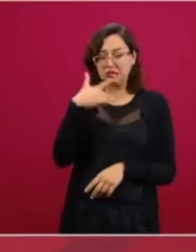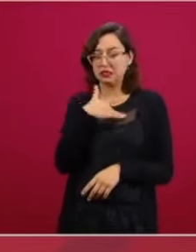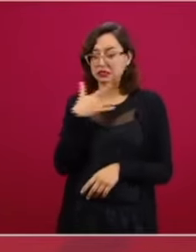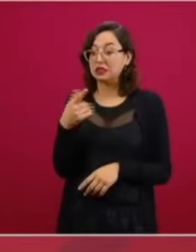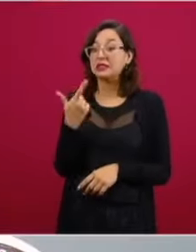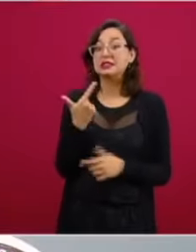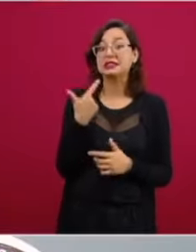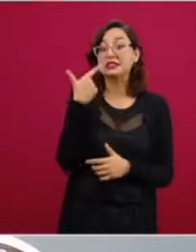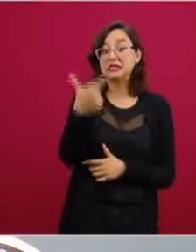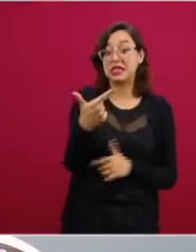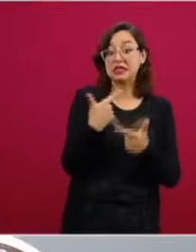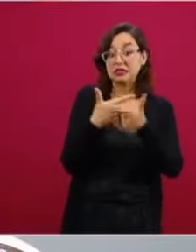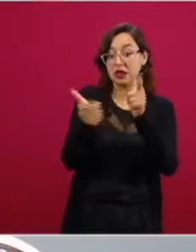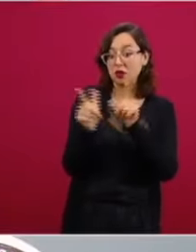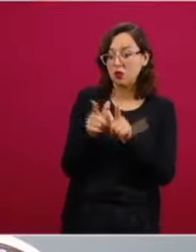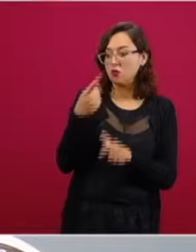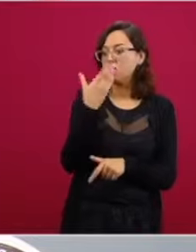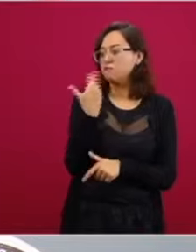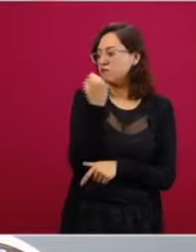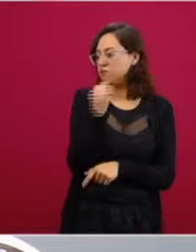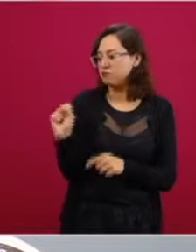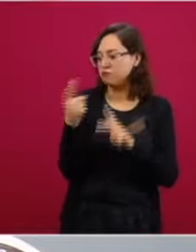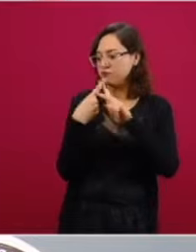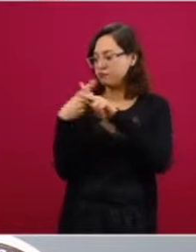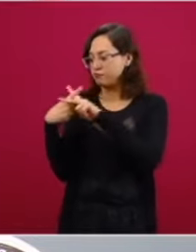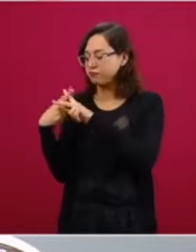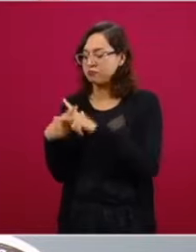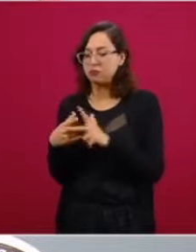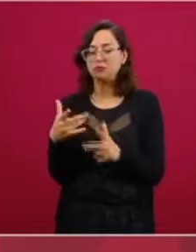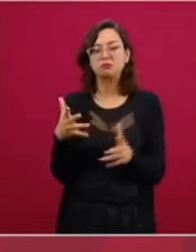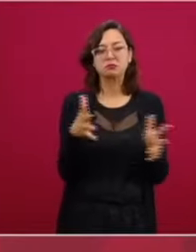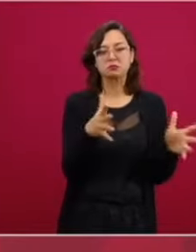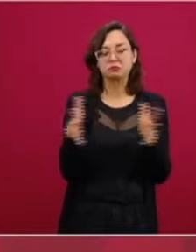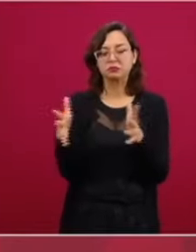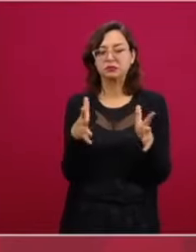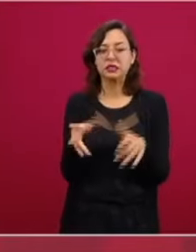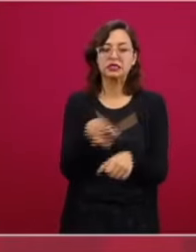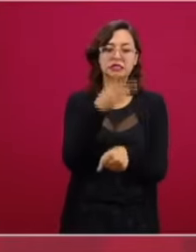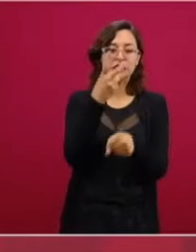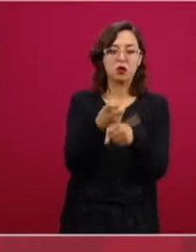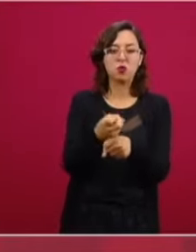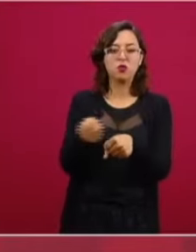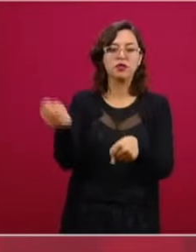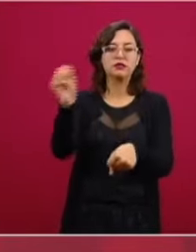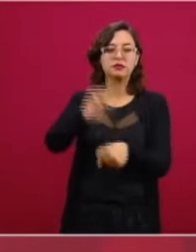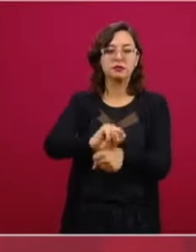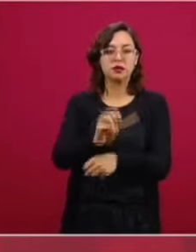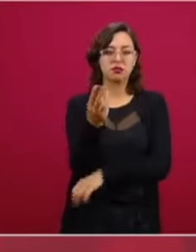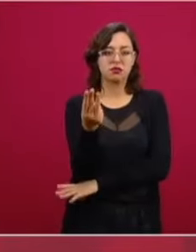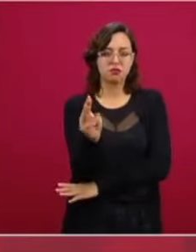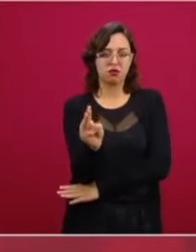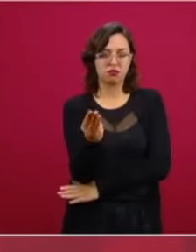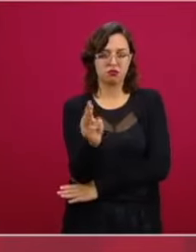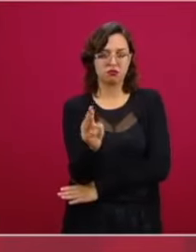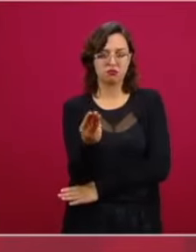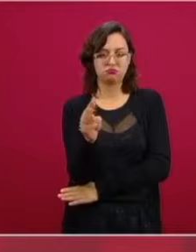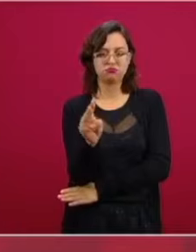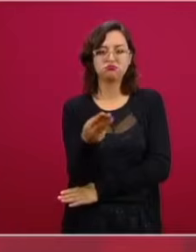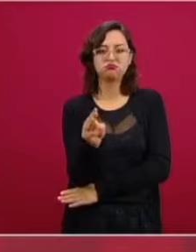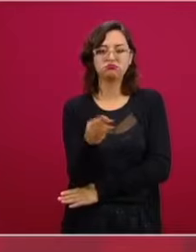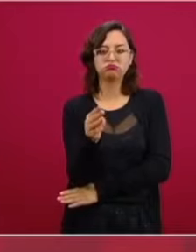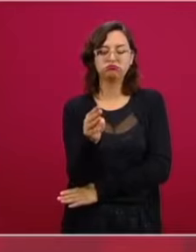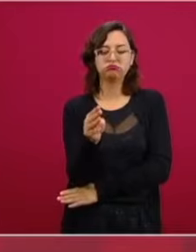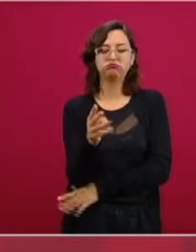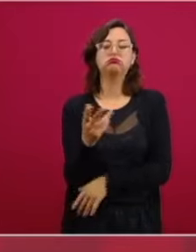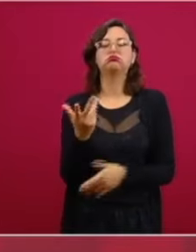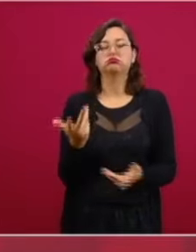de más de 7 grupos académicos que estaría alrededor de la segunda semana de mayo concretamente